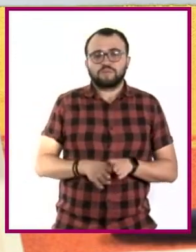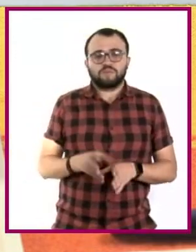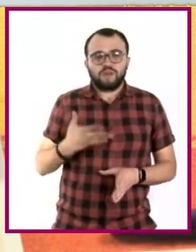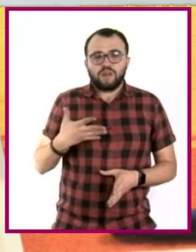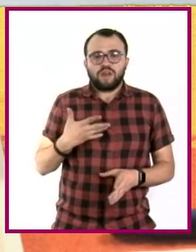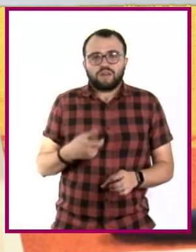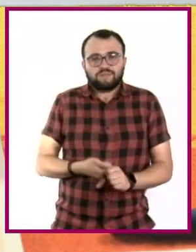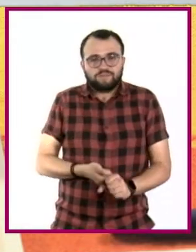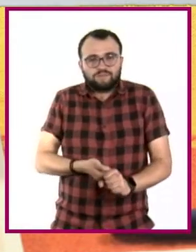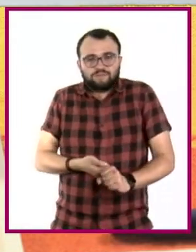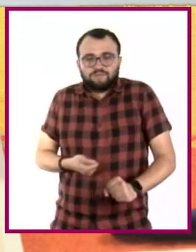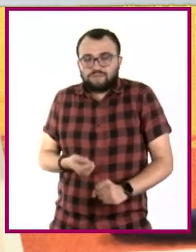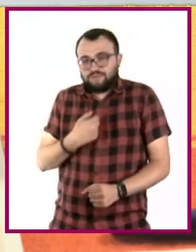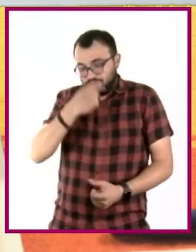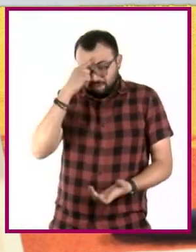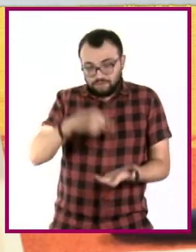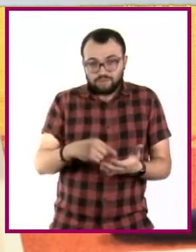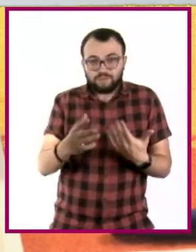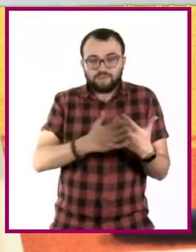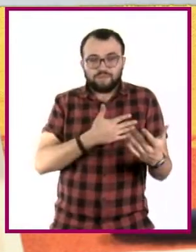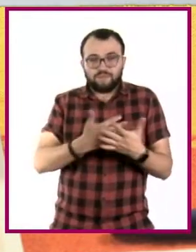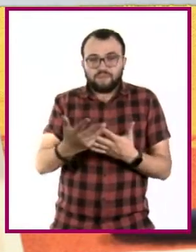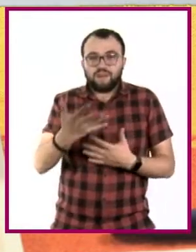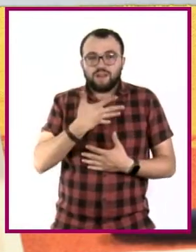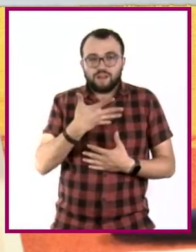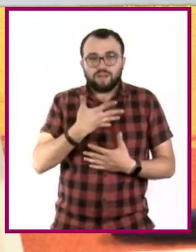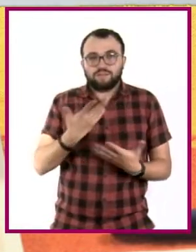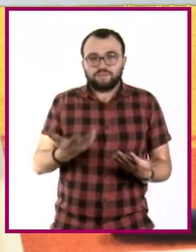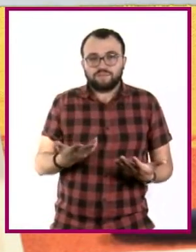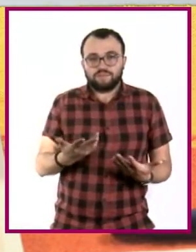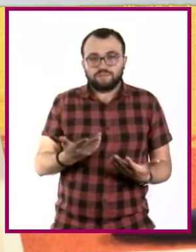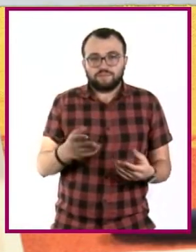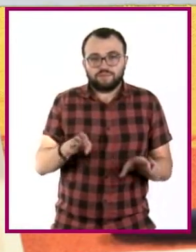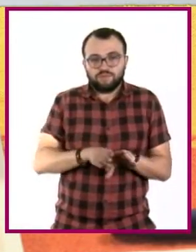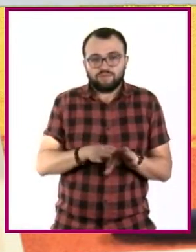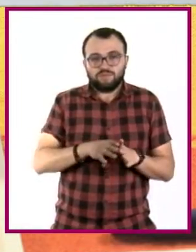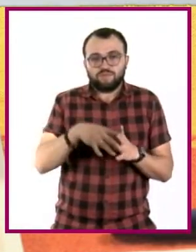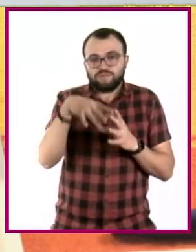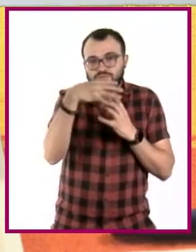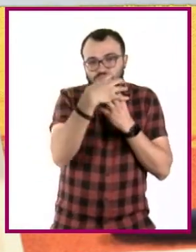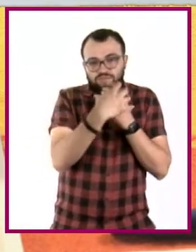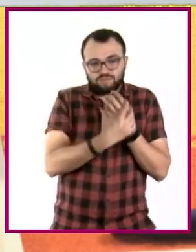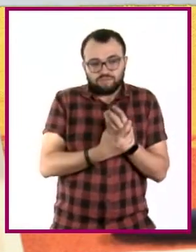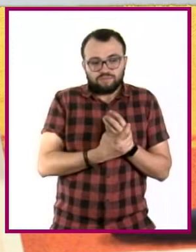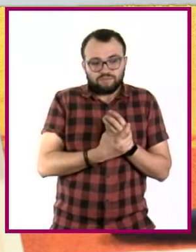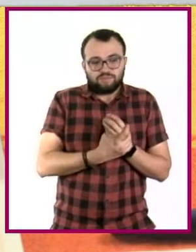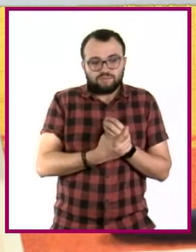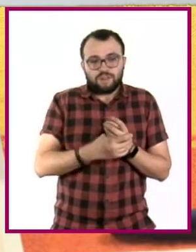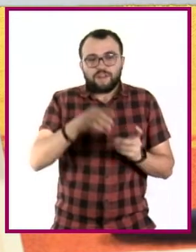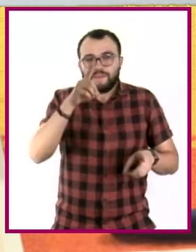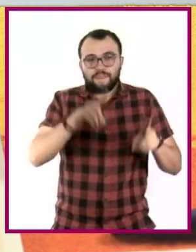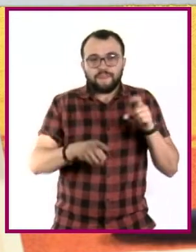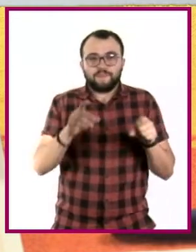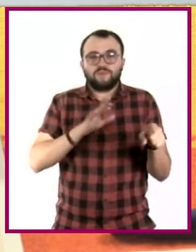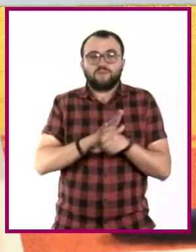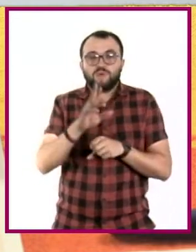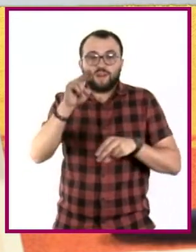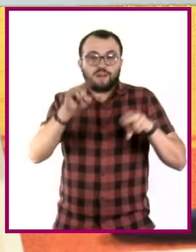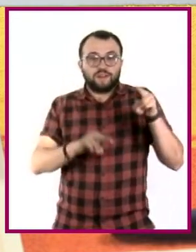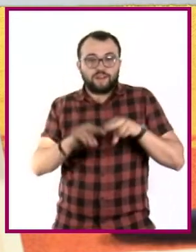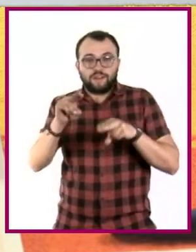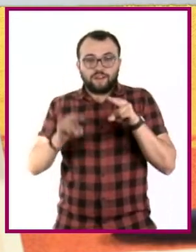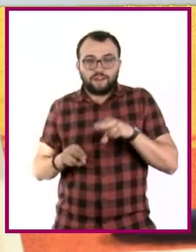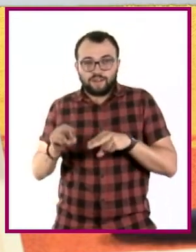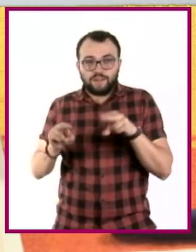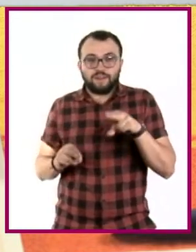tensionado. Probablemente mis manos estén en un puño, dependiendo el nivel de enojo y de ira que